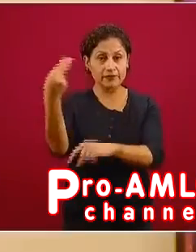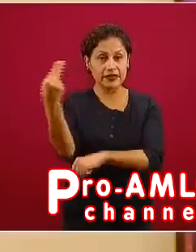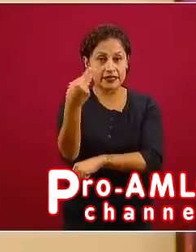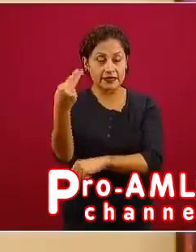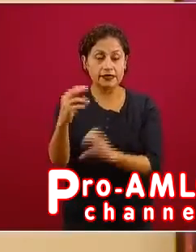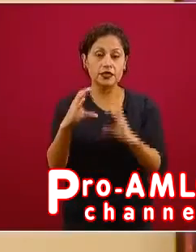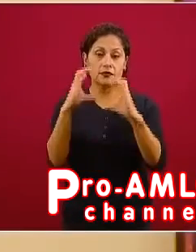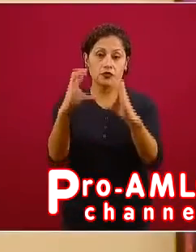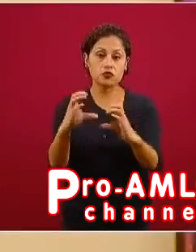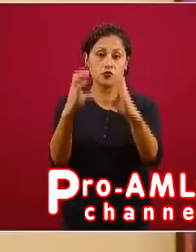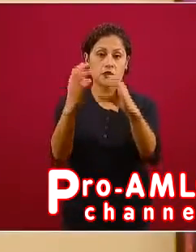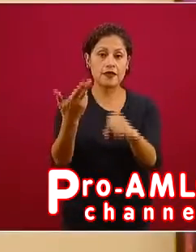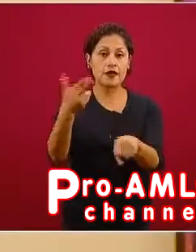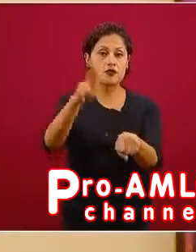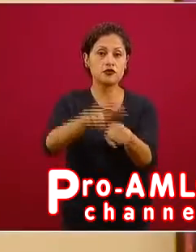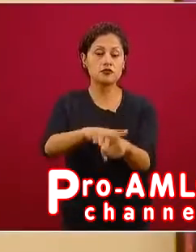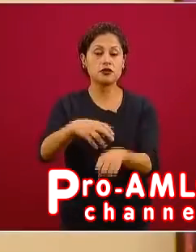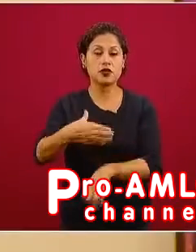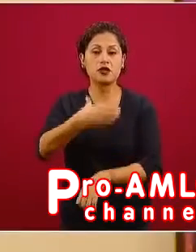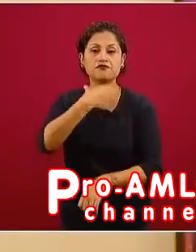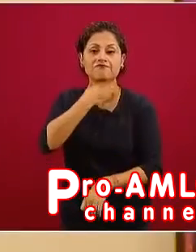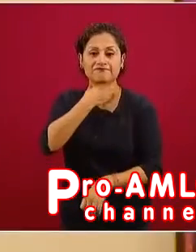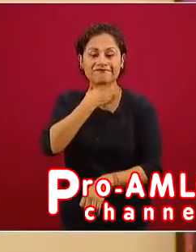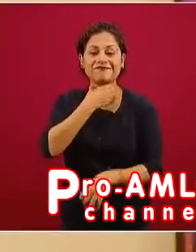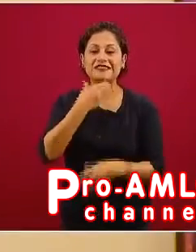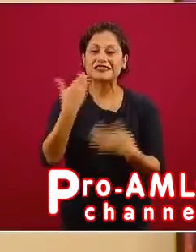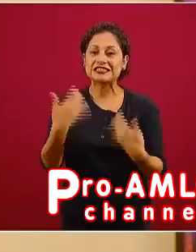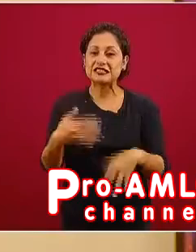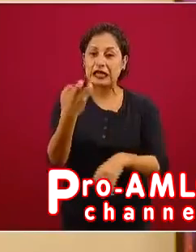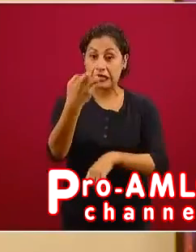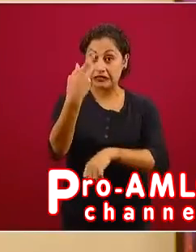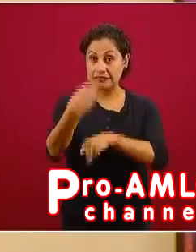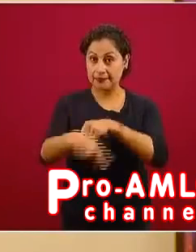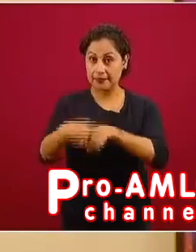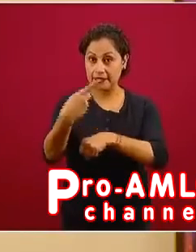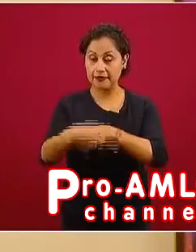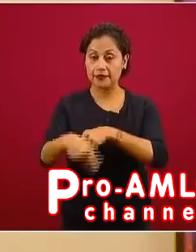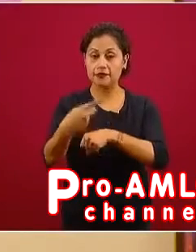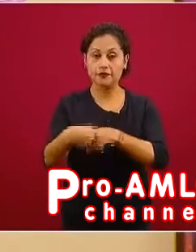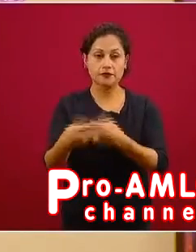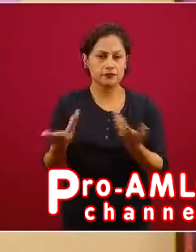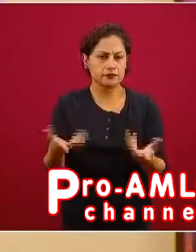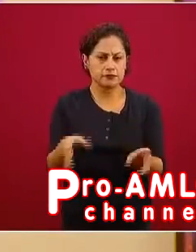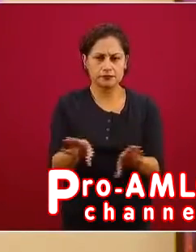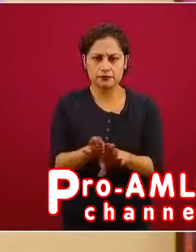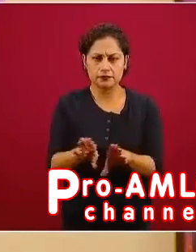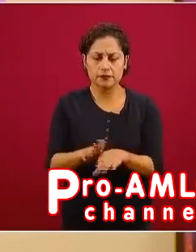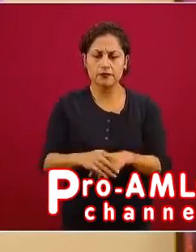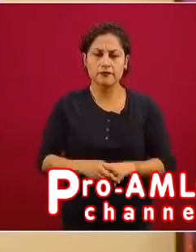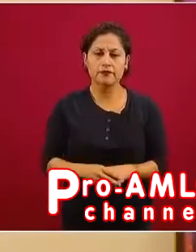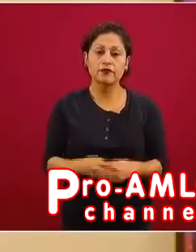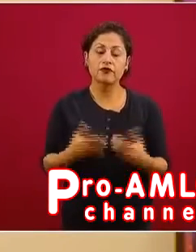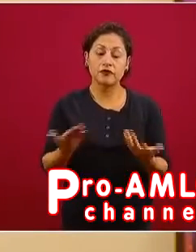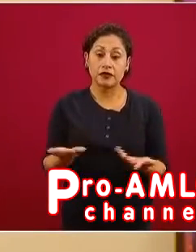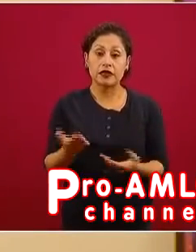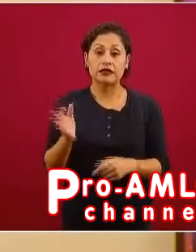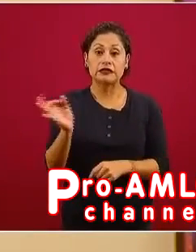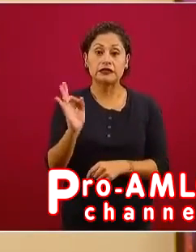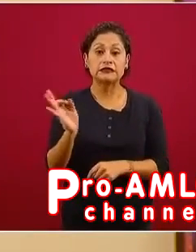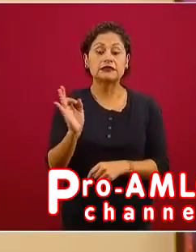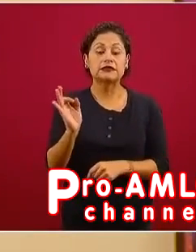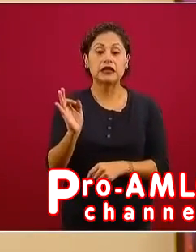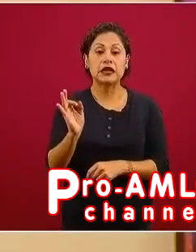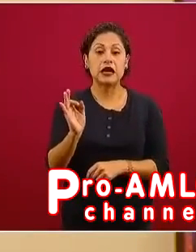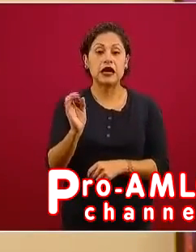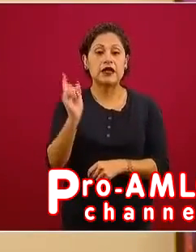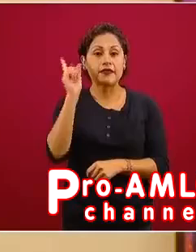sistemas de salud. El reto de que se puedan saturar los sistemas de salud concretamente quiere decir que tengamos más personas enfermas que